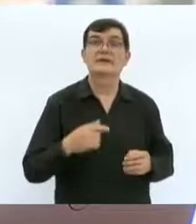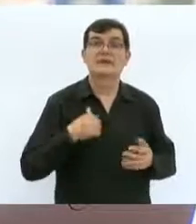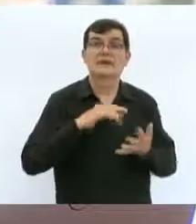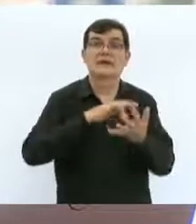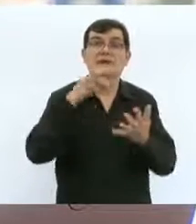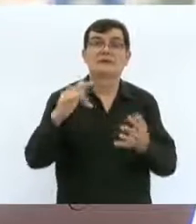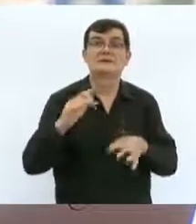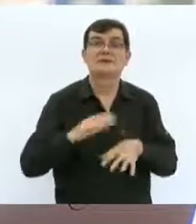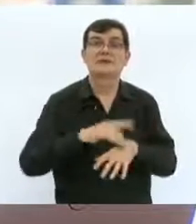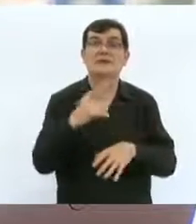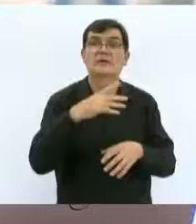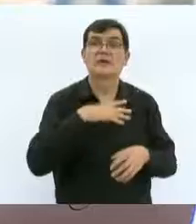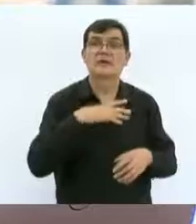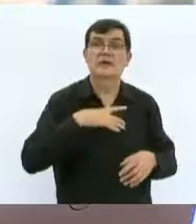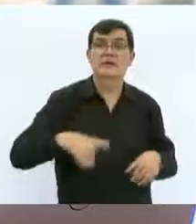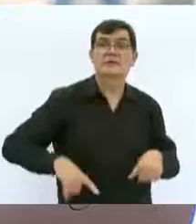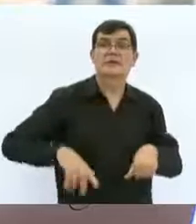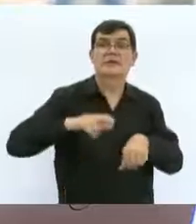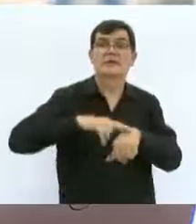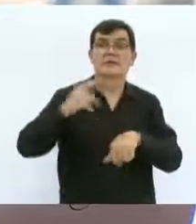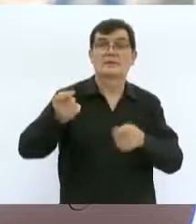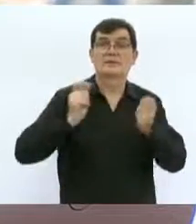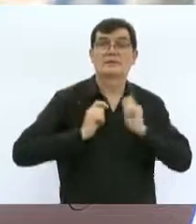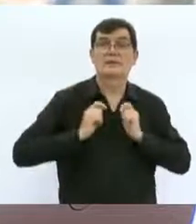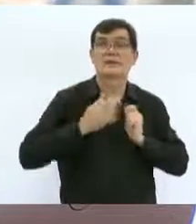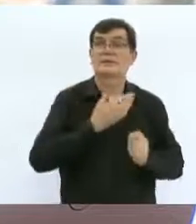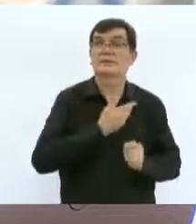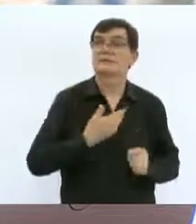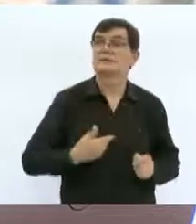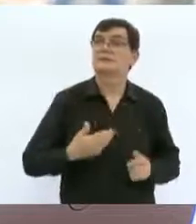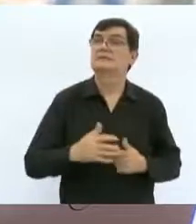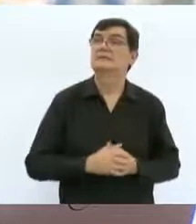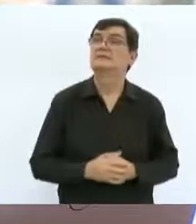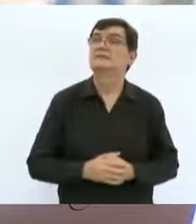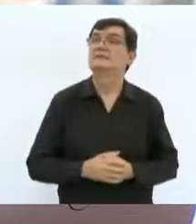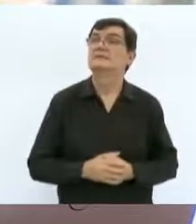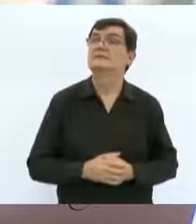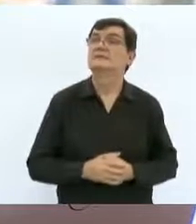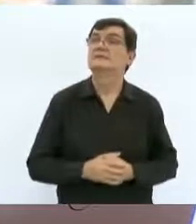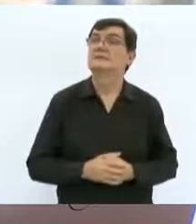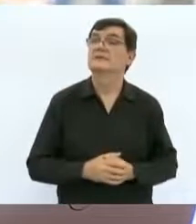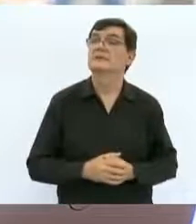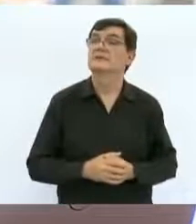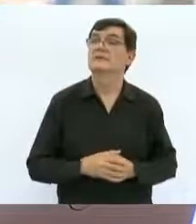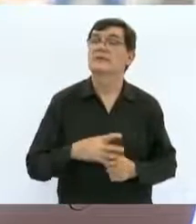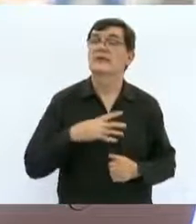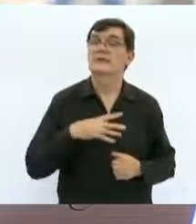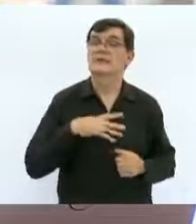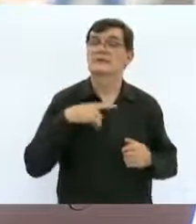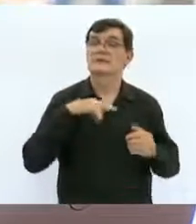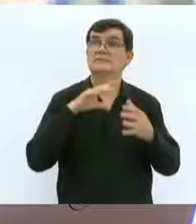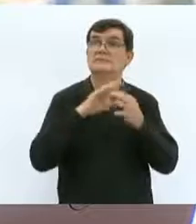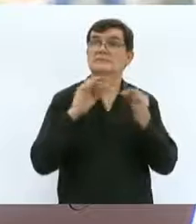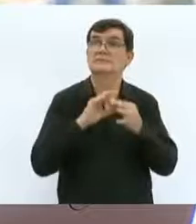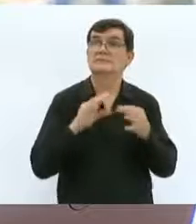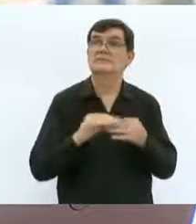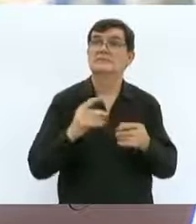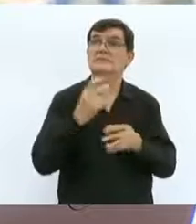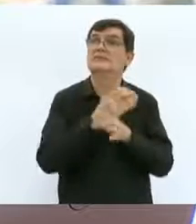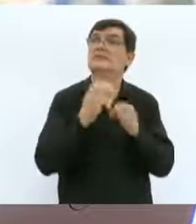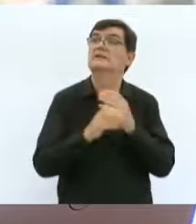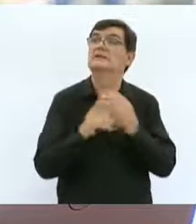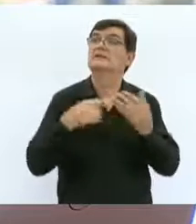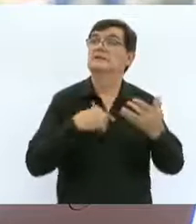gracias por habernos dado esta encomienda presidente es un honor bien vamos a explicar cuáles son los resultados